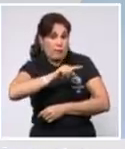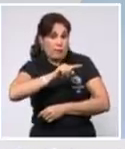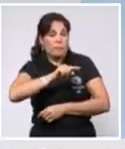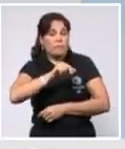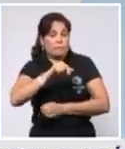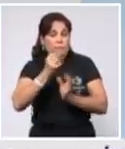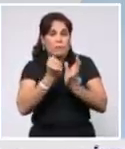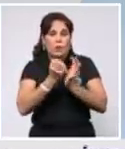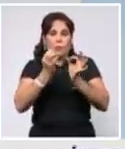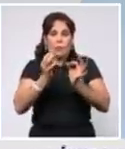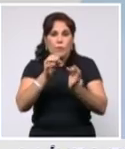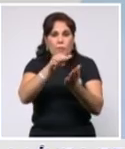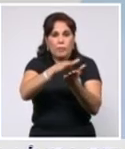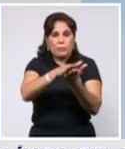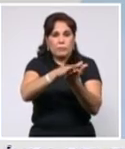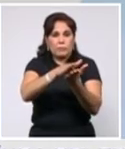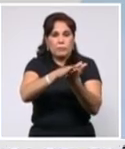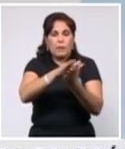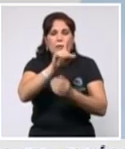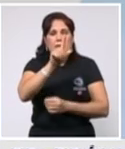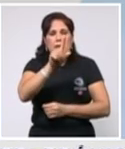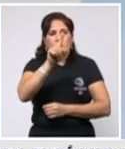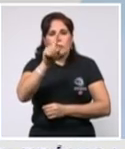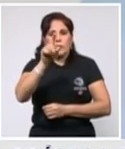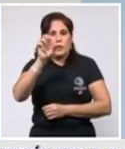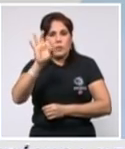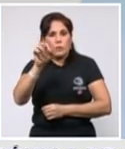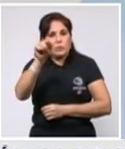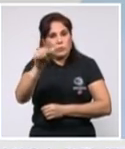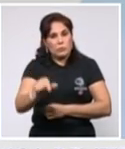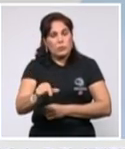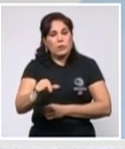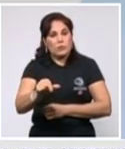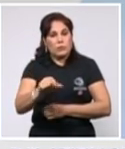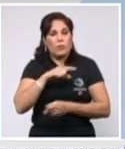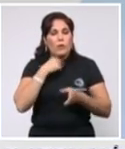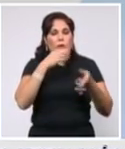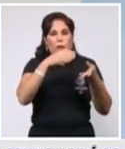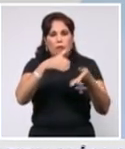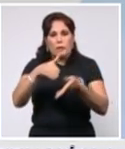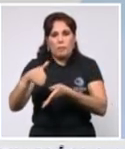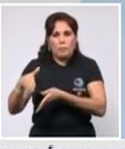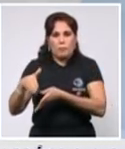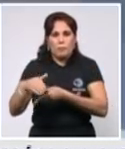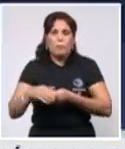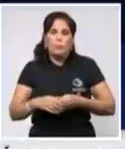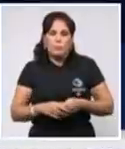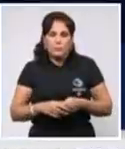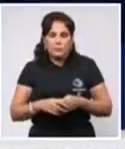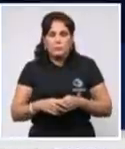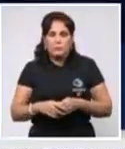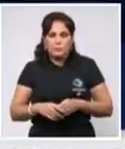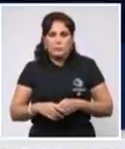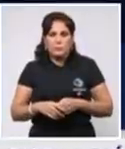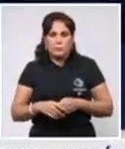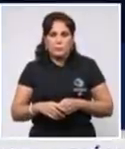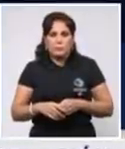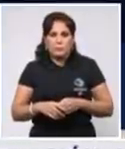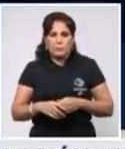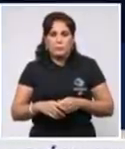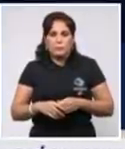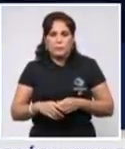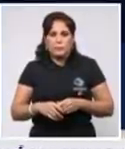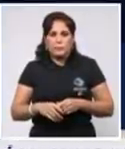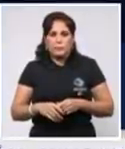esto se acumulan 118 personas que han fallecido con la enfermedad de la COVID en nuestro